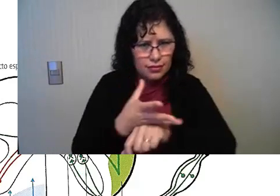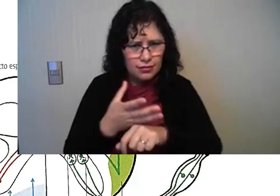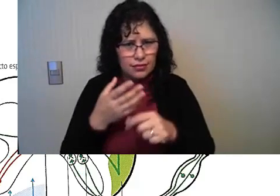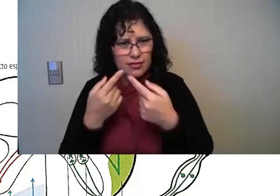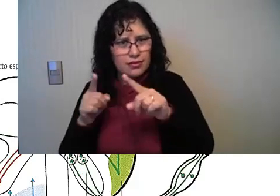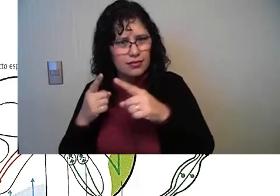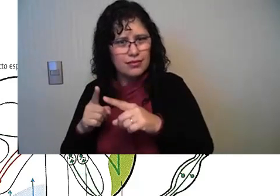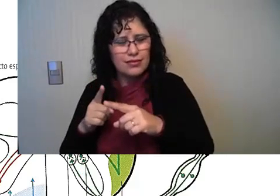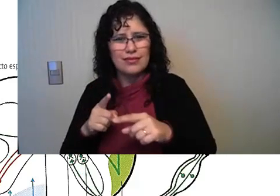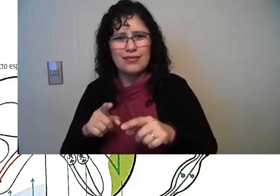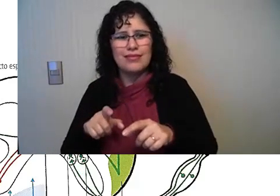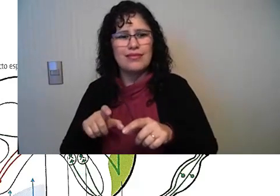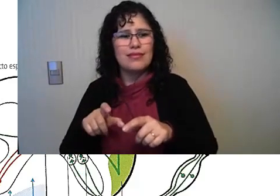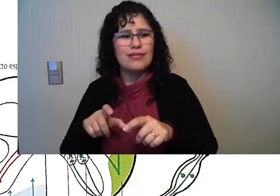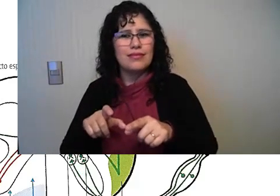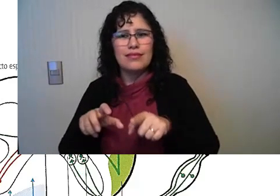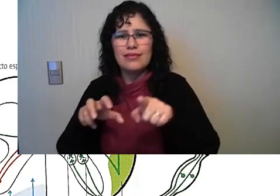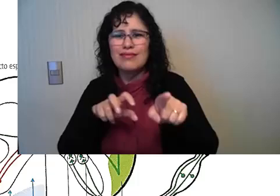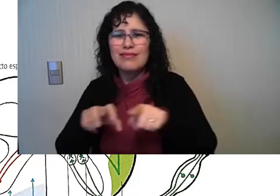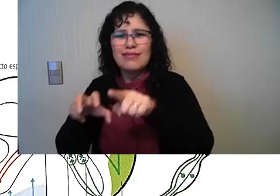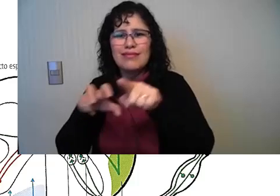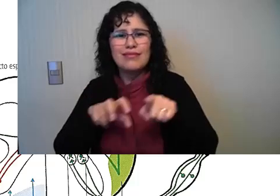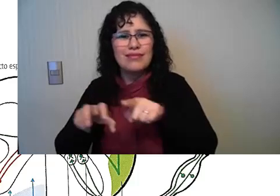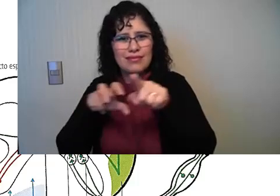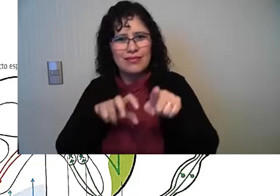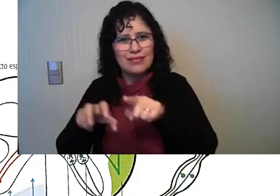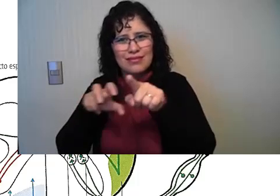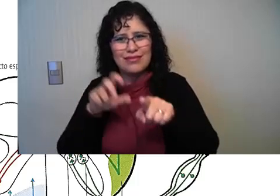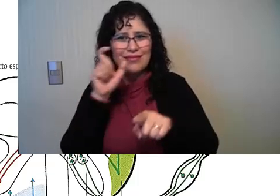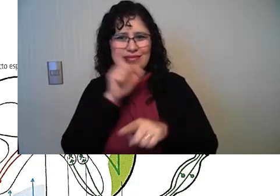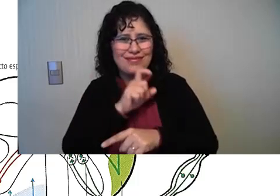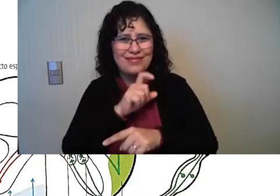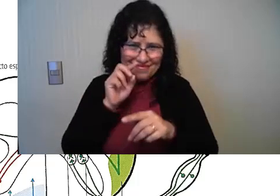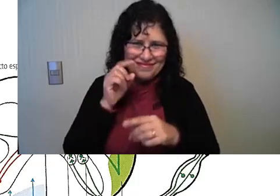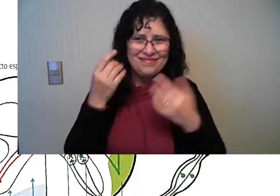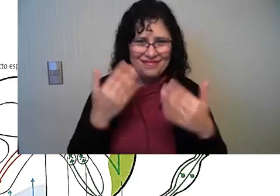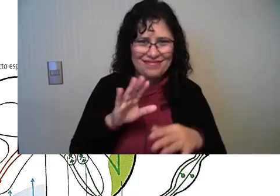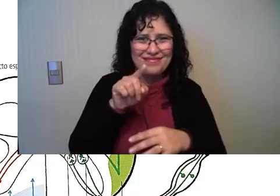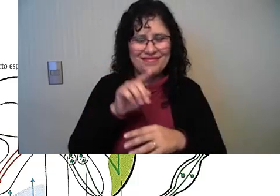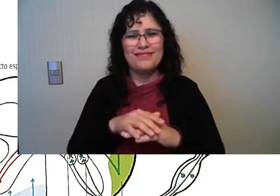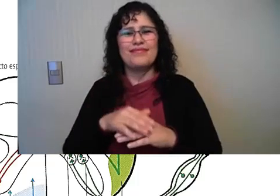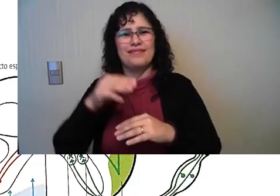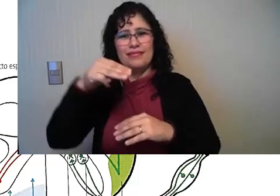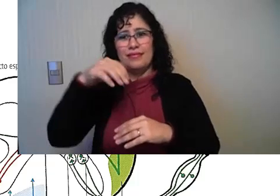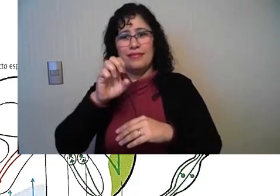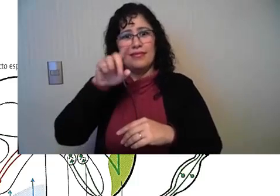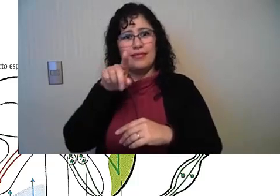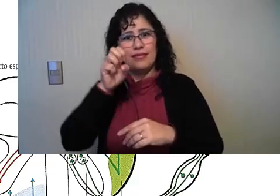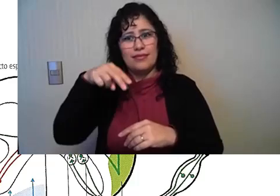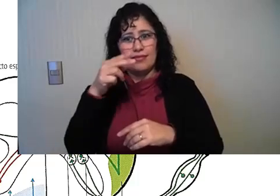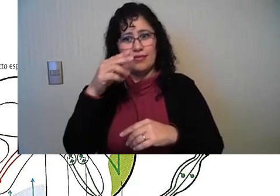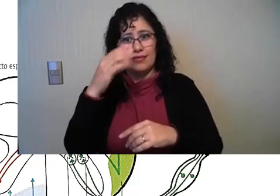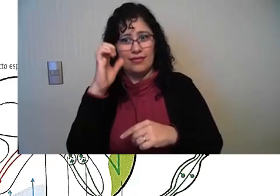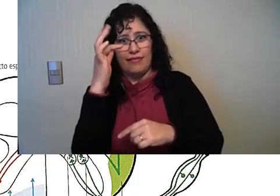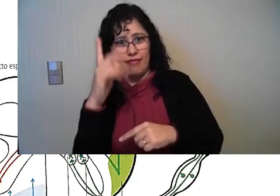colocar el puntero, en la parte superior el mesencéfalo, y estos círculos representan